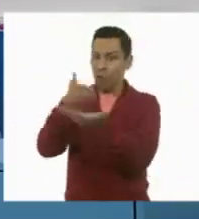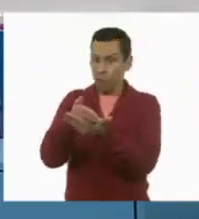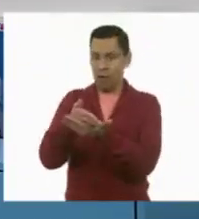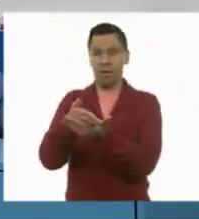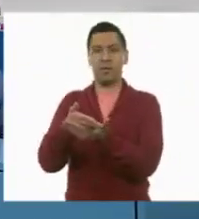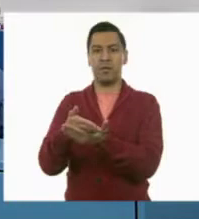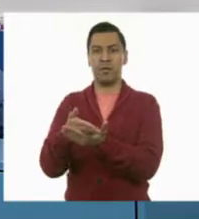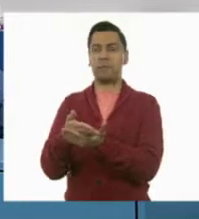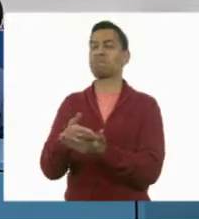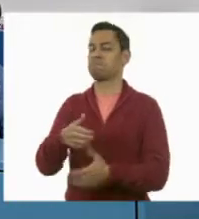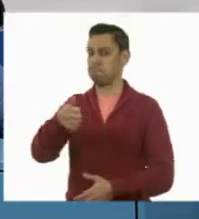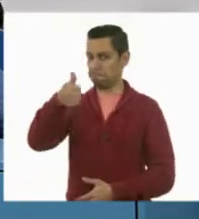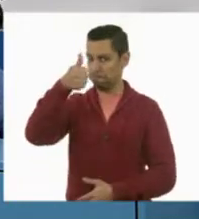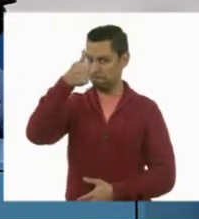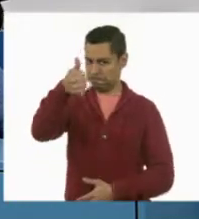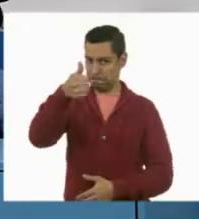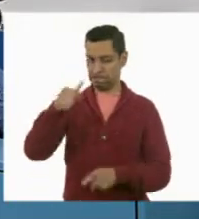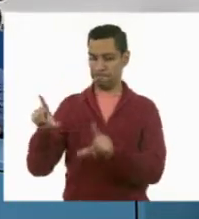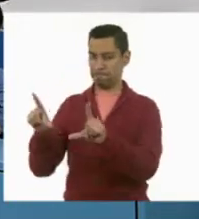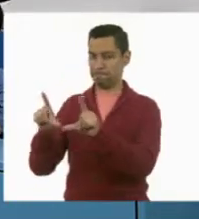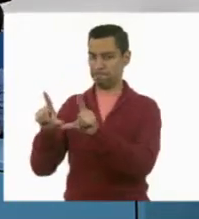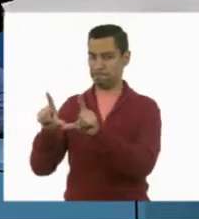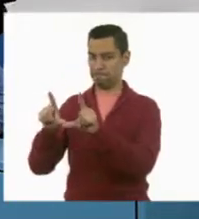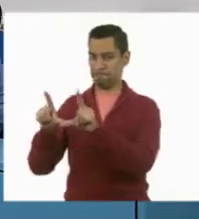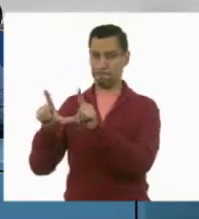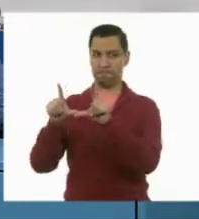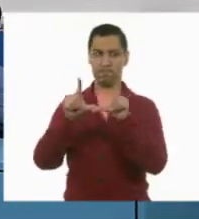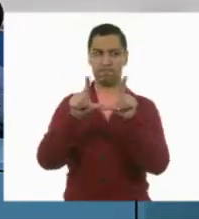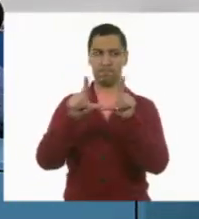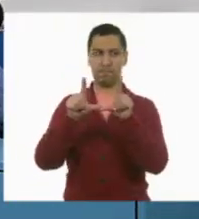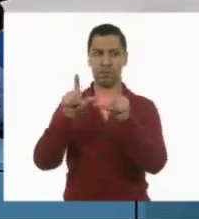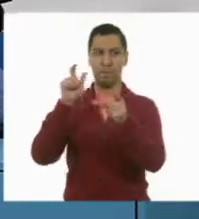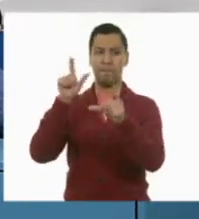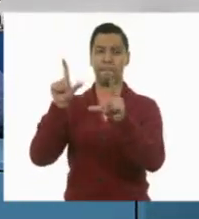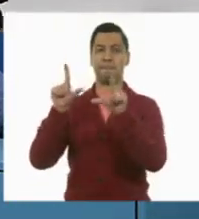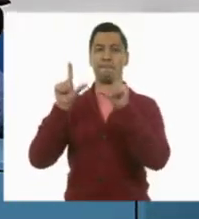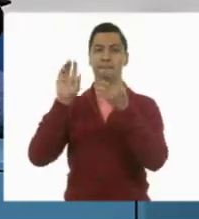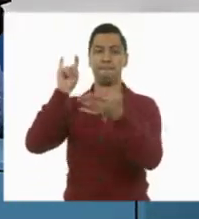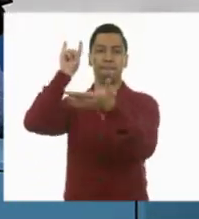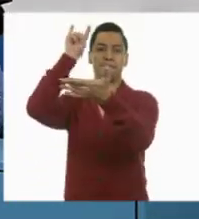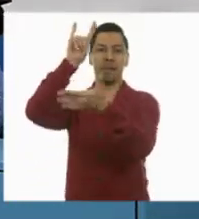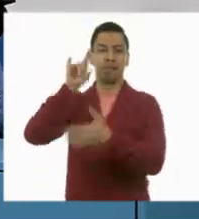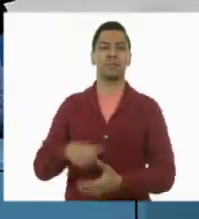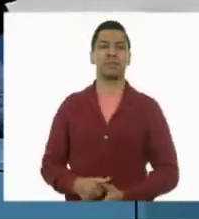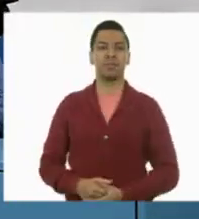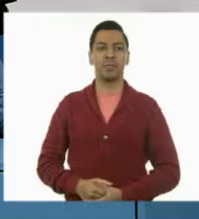pegar el derecho en nuestra tarjetita. Muy bien. Una en la imagen y una allá.